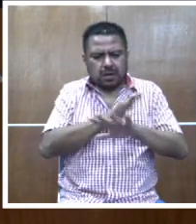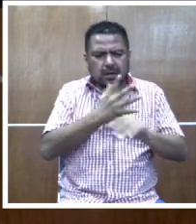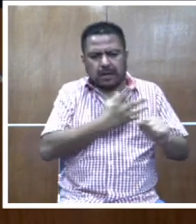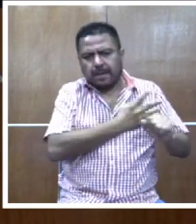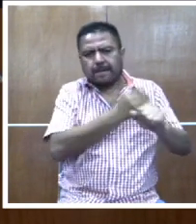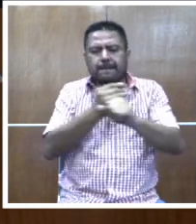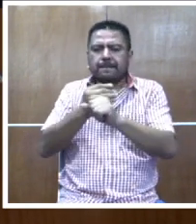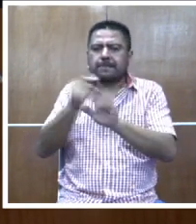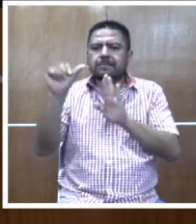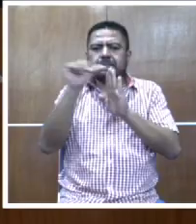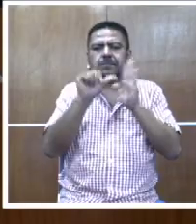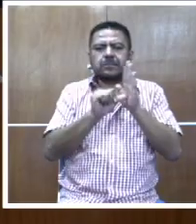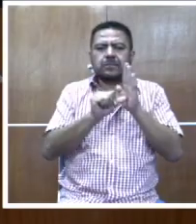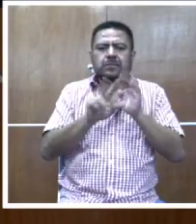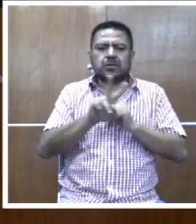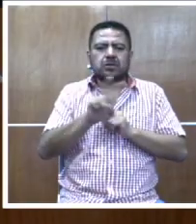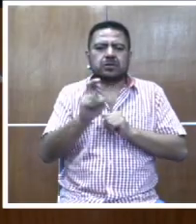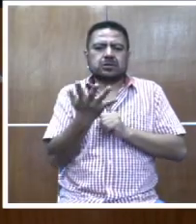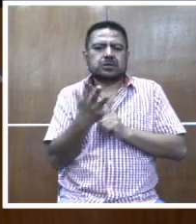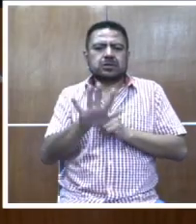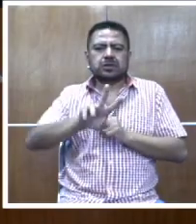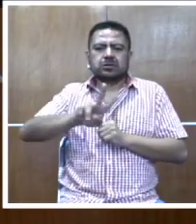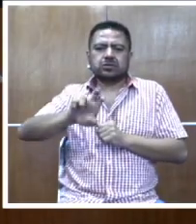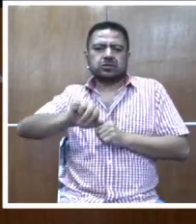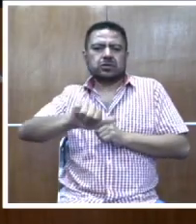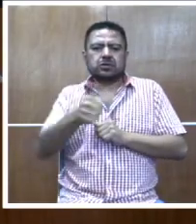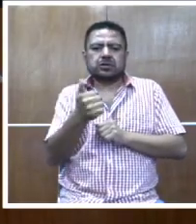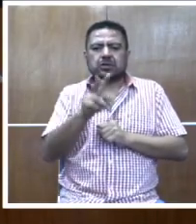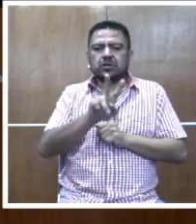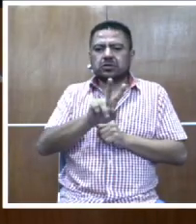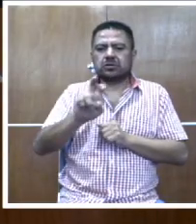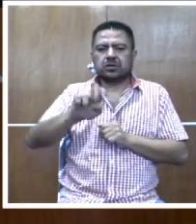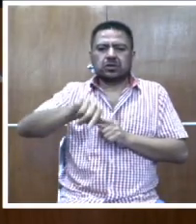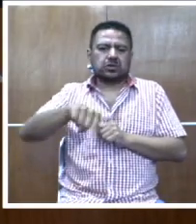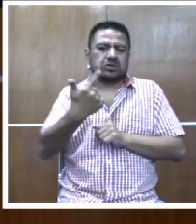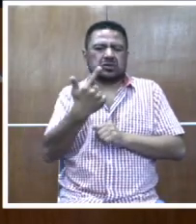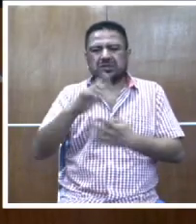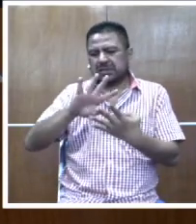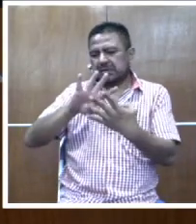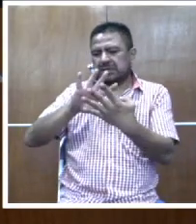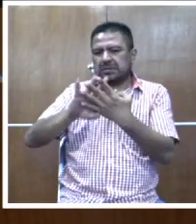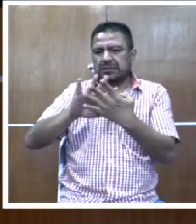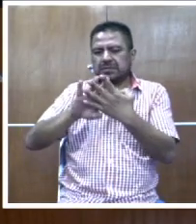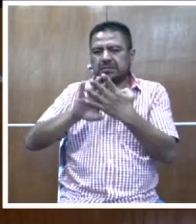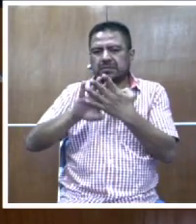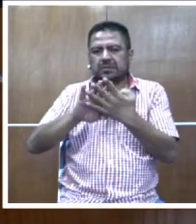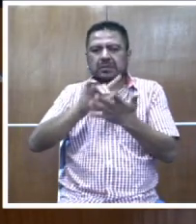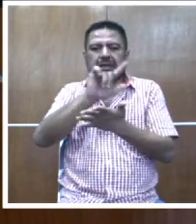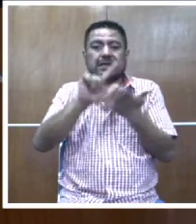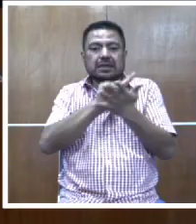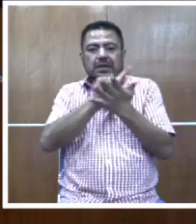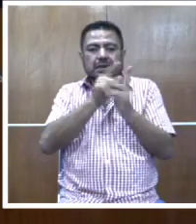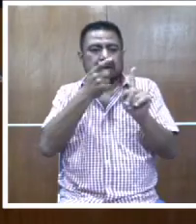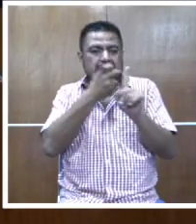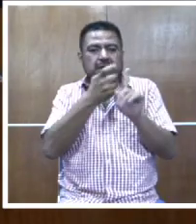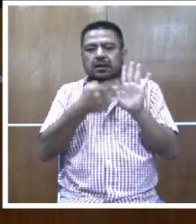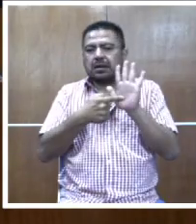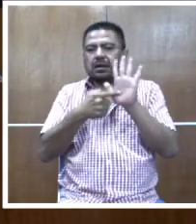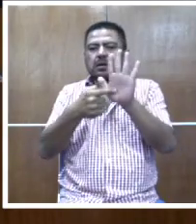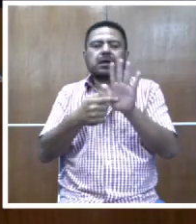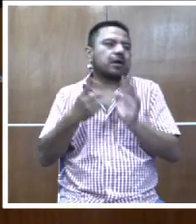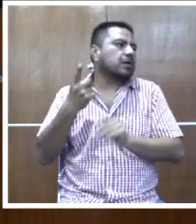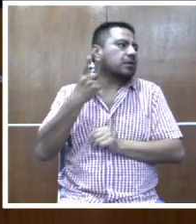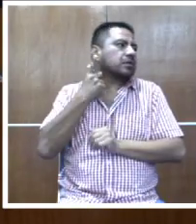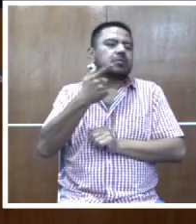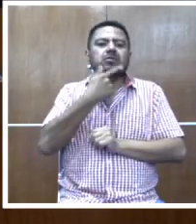los artículos 210, 211 y 212 del Código Penal, cuya iniciativa fue presentada por